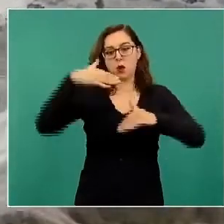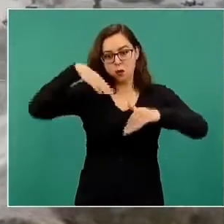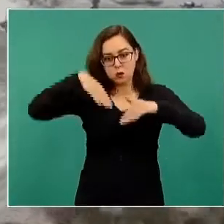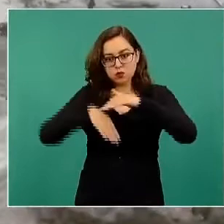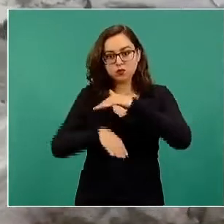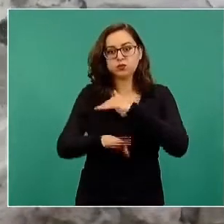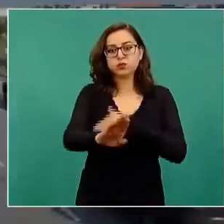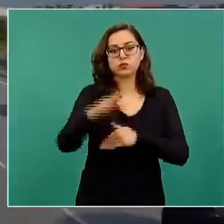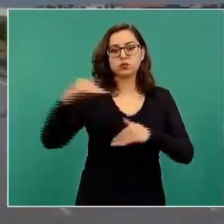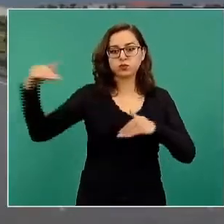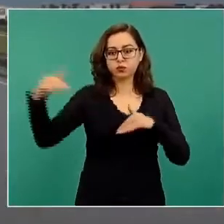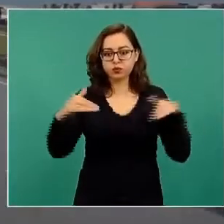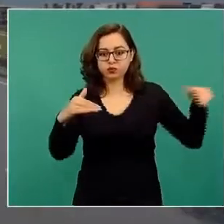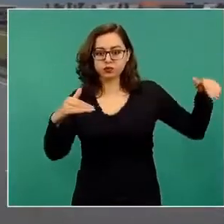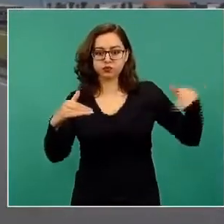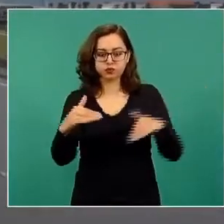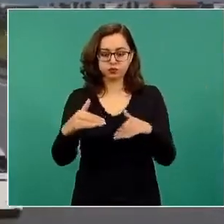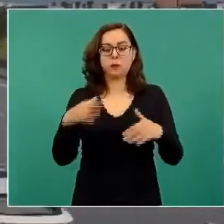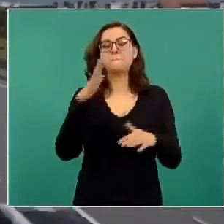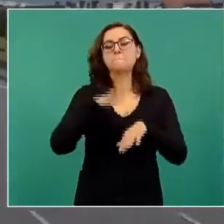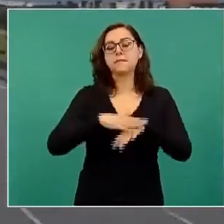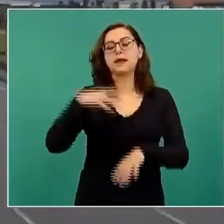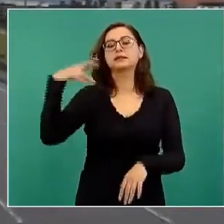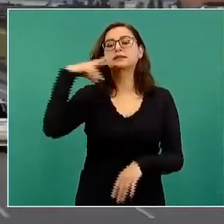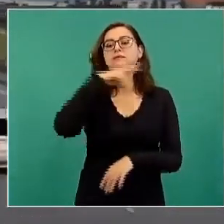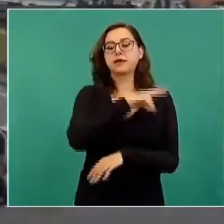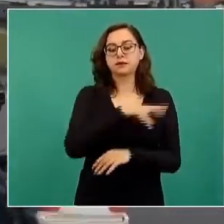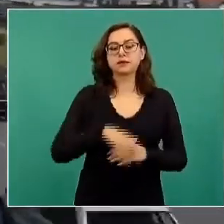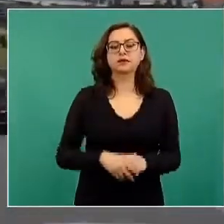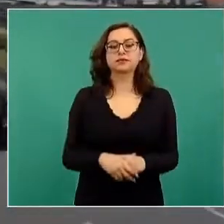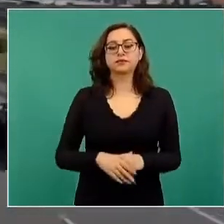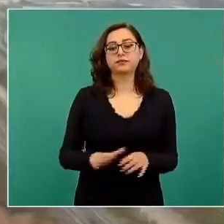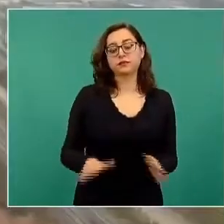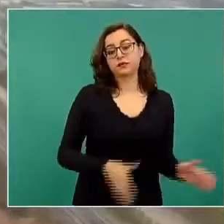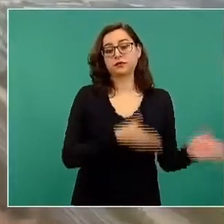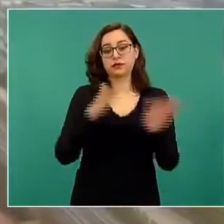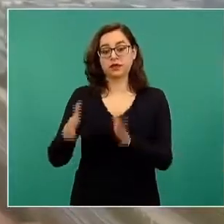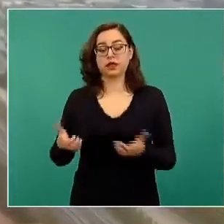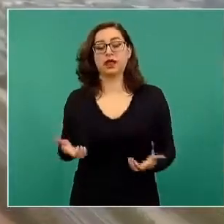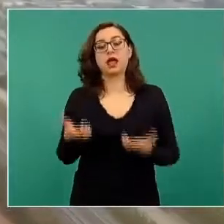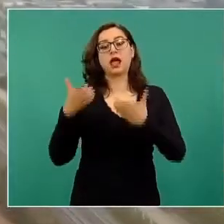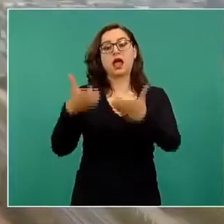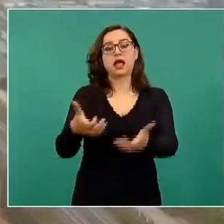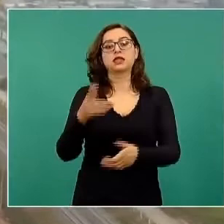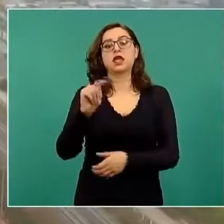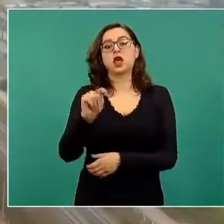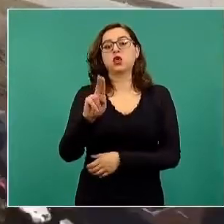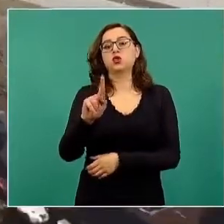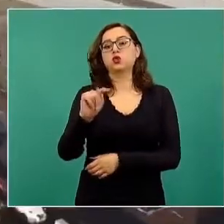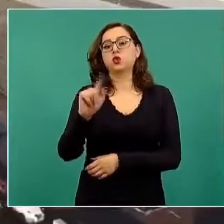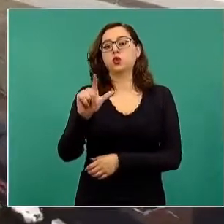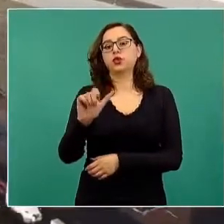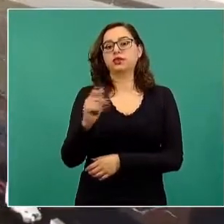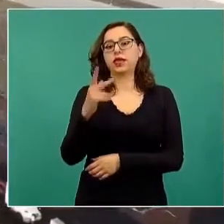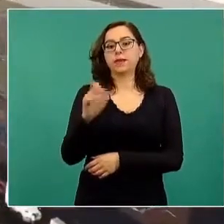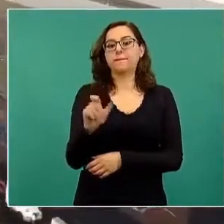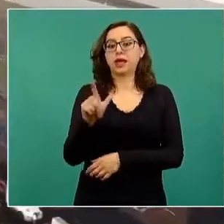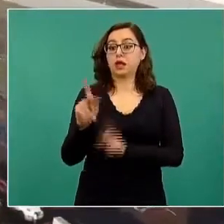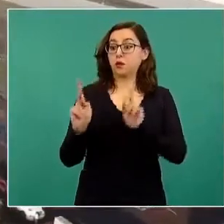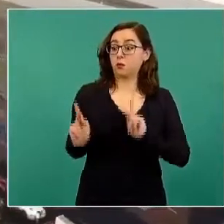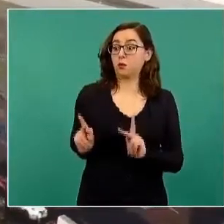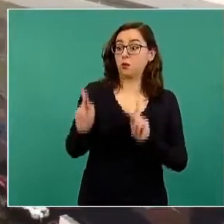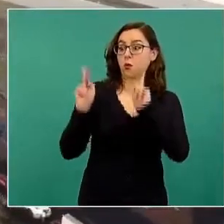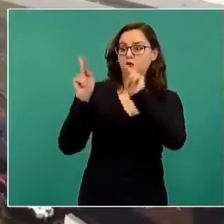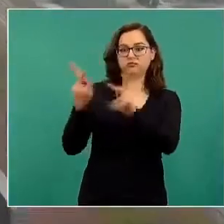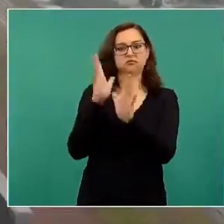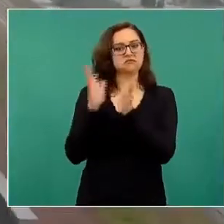evitar bloqueo de vehículos. En la interconexión vial tramo Caseta Tultepec-Santa Lucía, se efectúan trabajos de acabado en el puente de